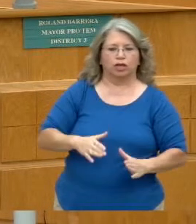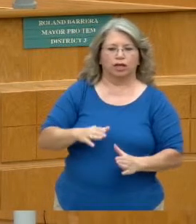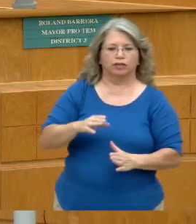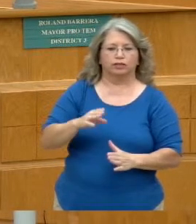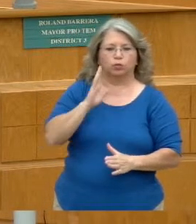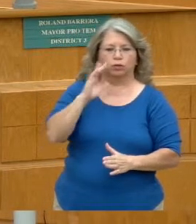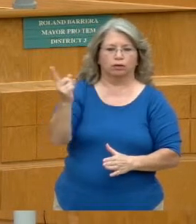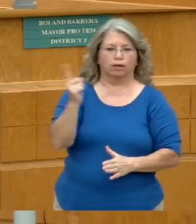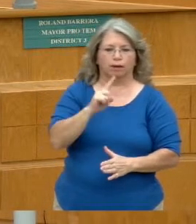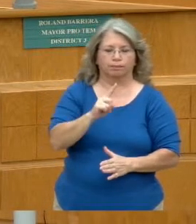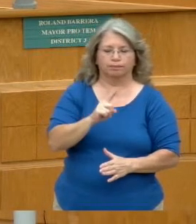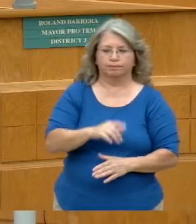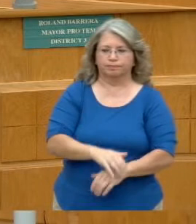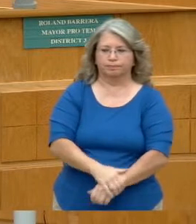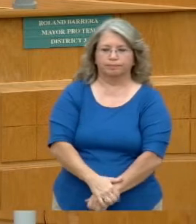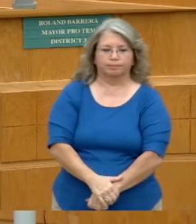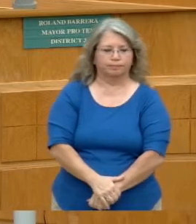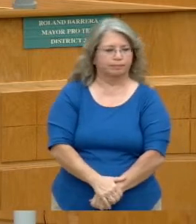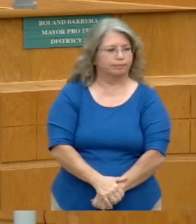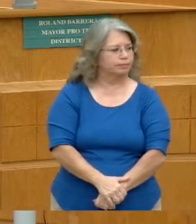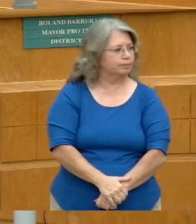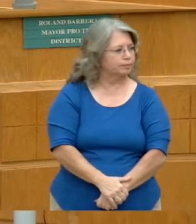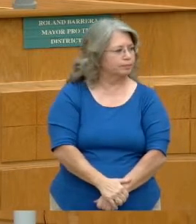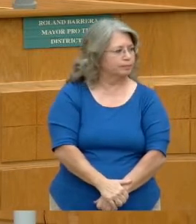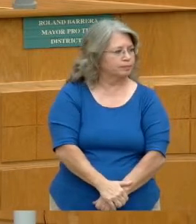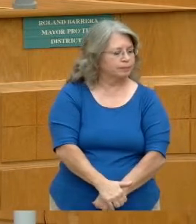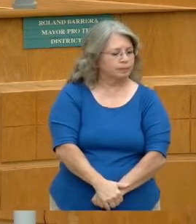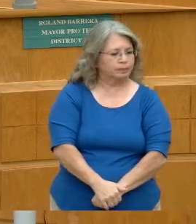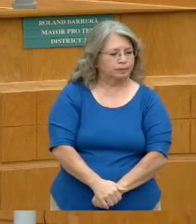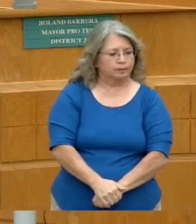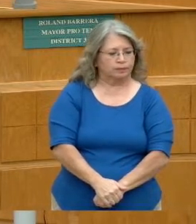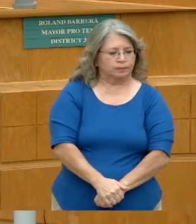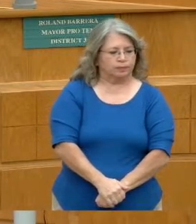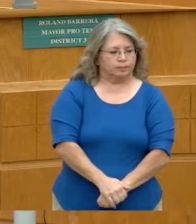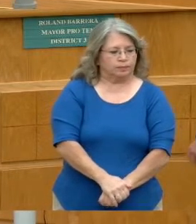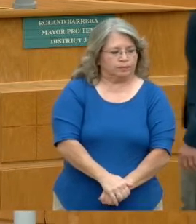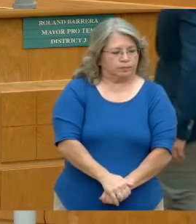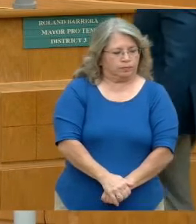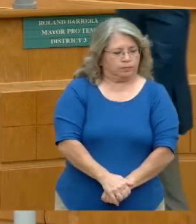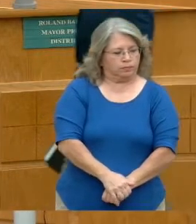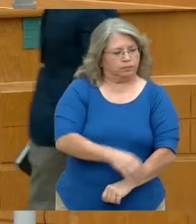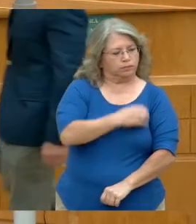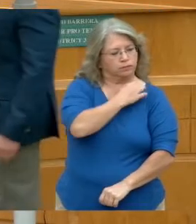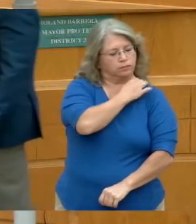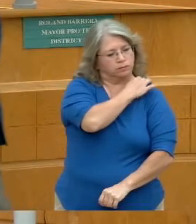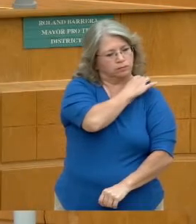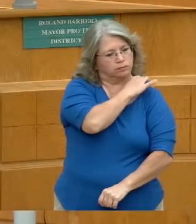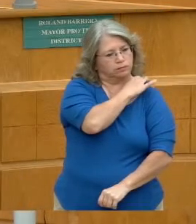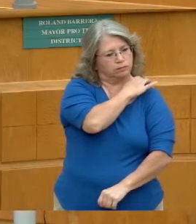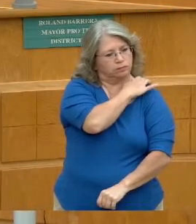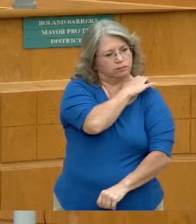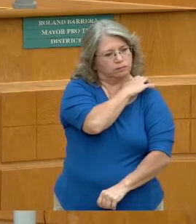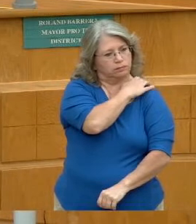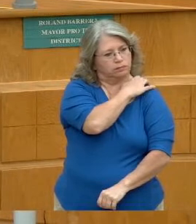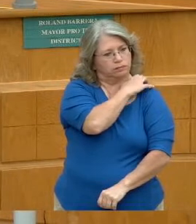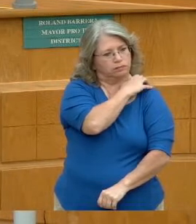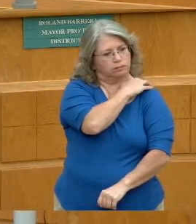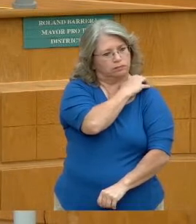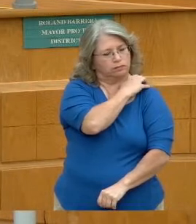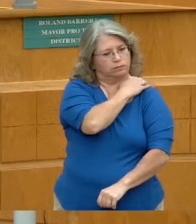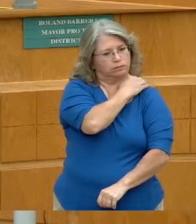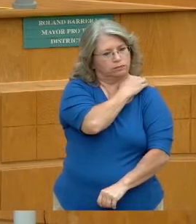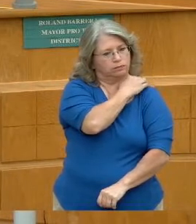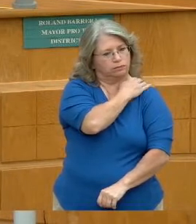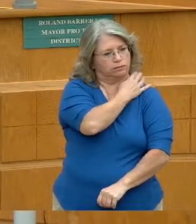next to speak. El día de mañana vamos a dar más información sobre este nuevo programa llamado Safe Fun Fit. A mucha gente le gusta